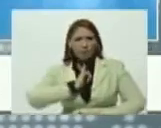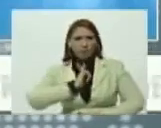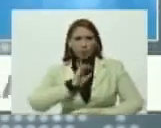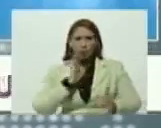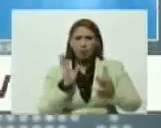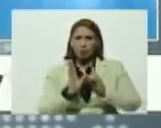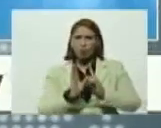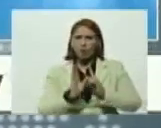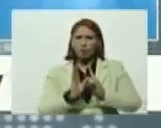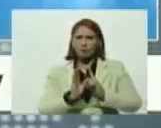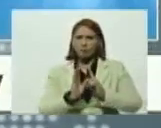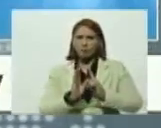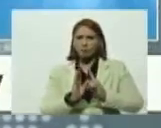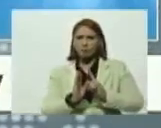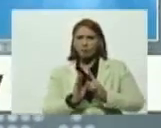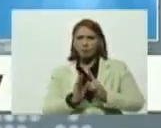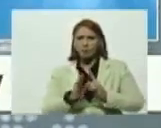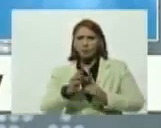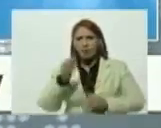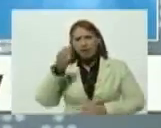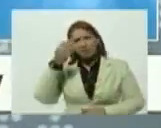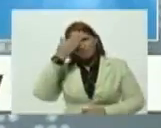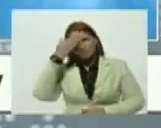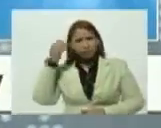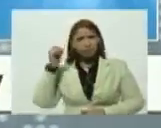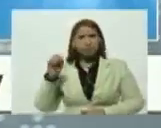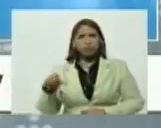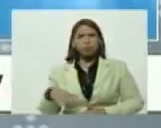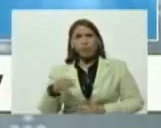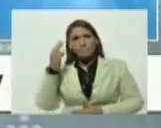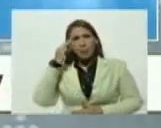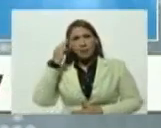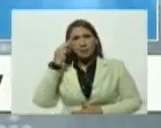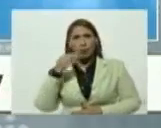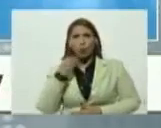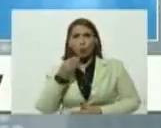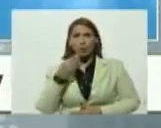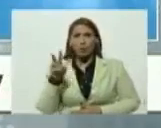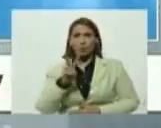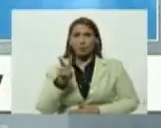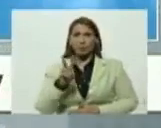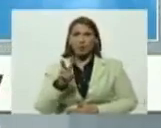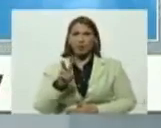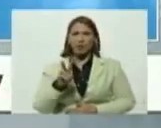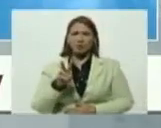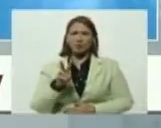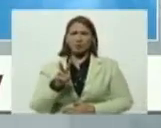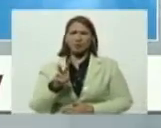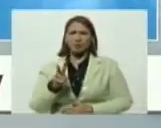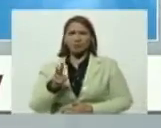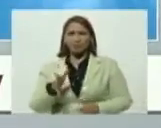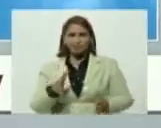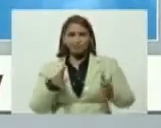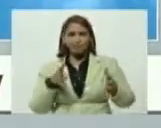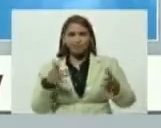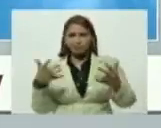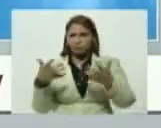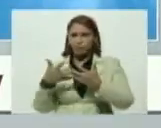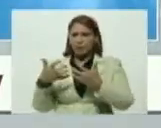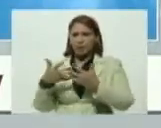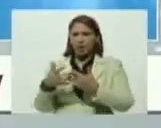cultural, descolonizar la mente de la juventud venezolana, descolonizarla. Ganar las